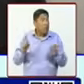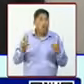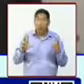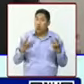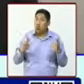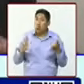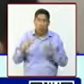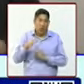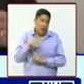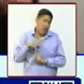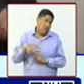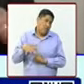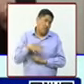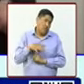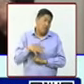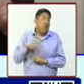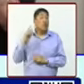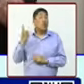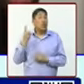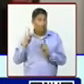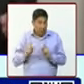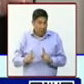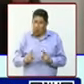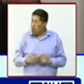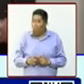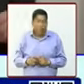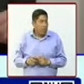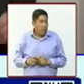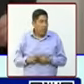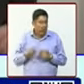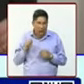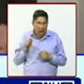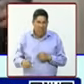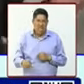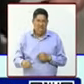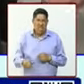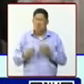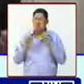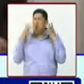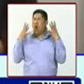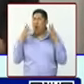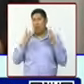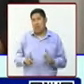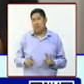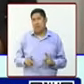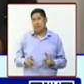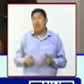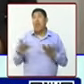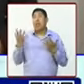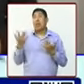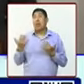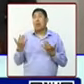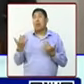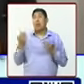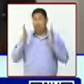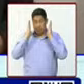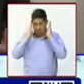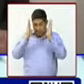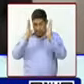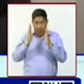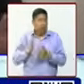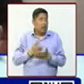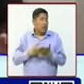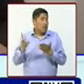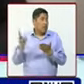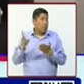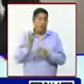lamentablemente. No es la única persona que se encuentra en esta unidad de emergencias. Hay mucha gente que está a la espera de atención, y